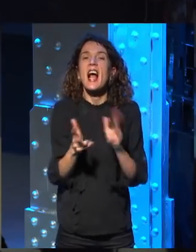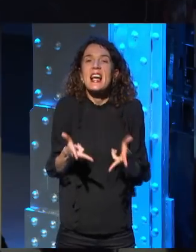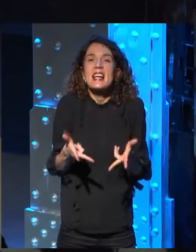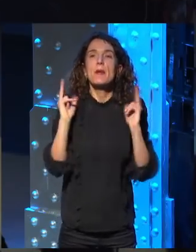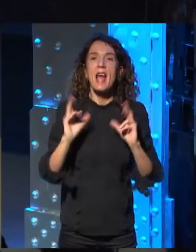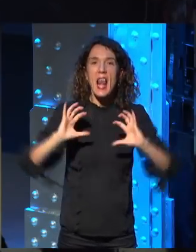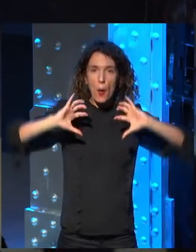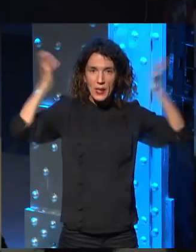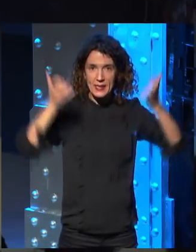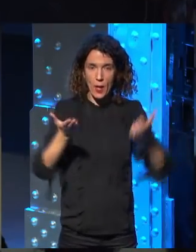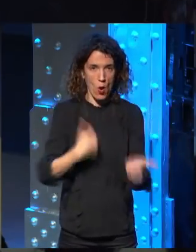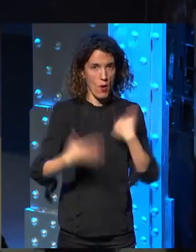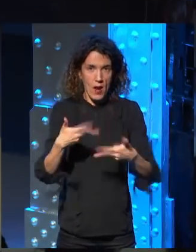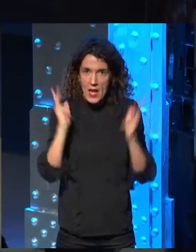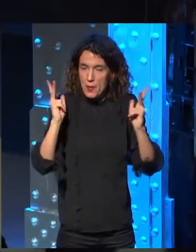bestia.